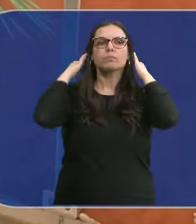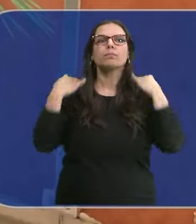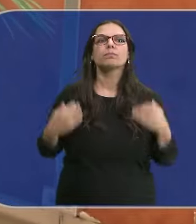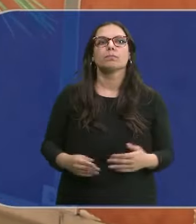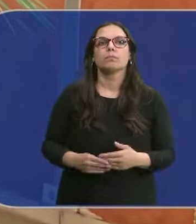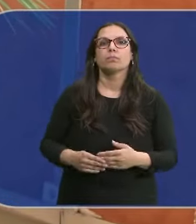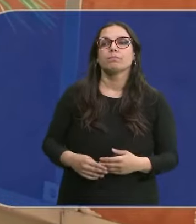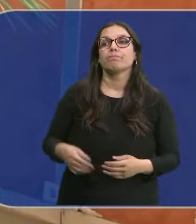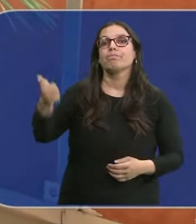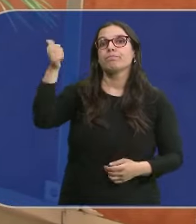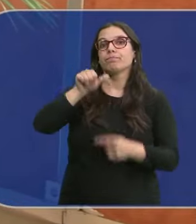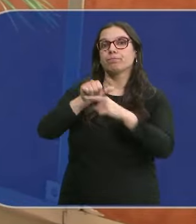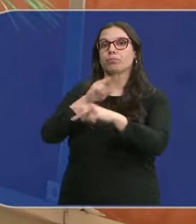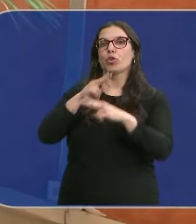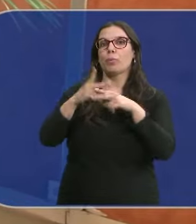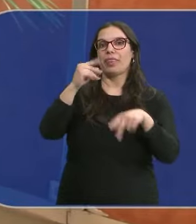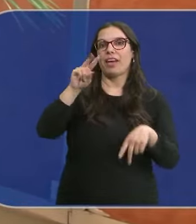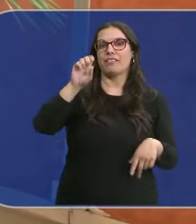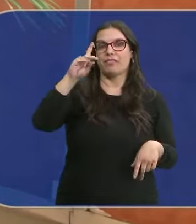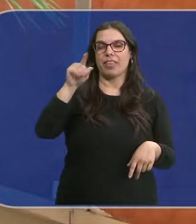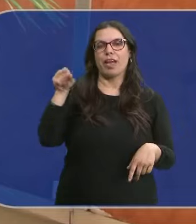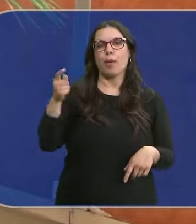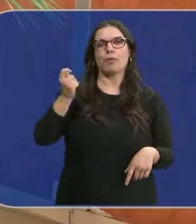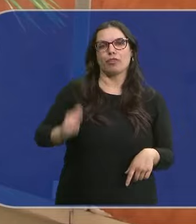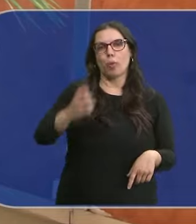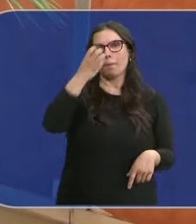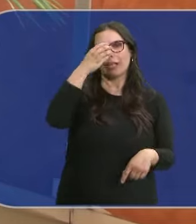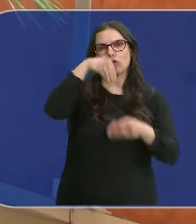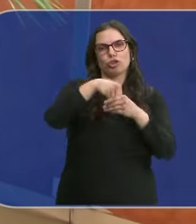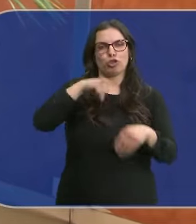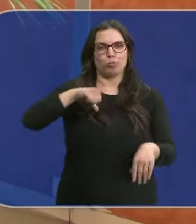Es David Santamaría, de profesión payaso de hospital.